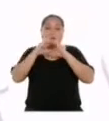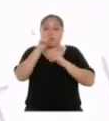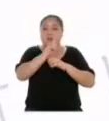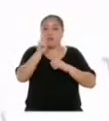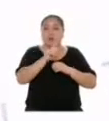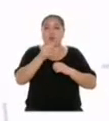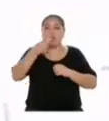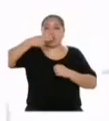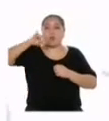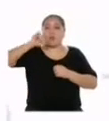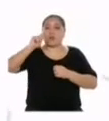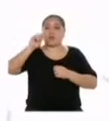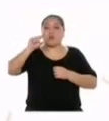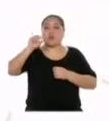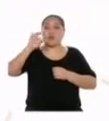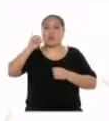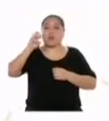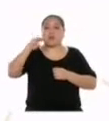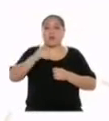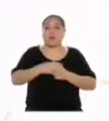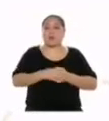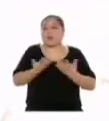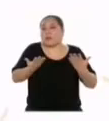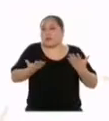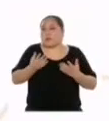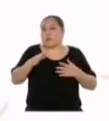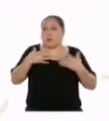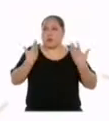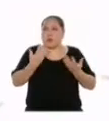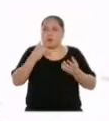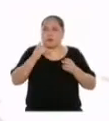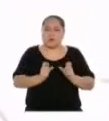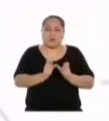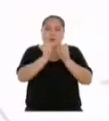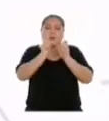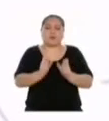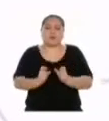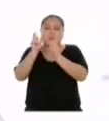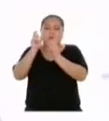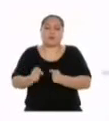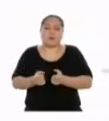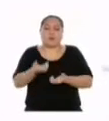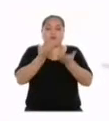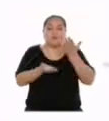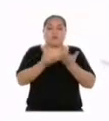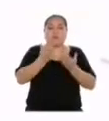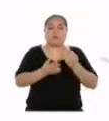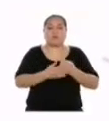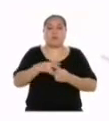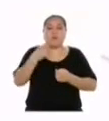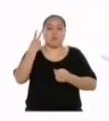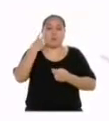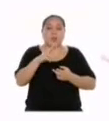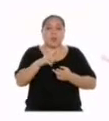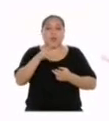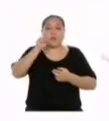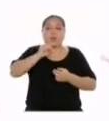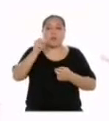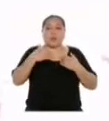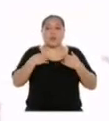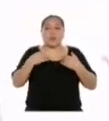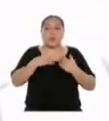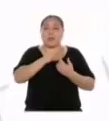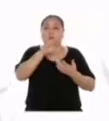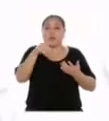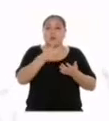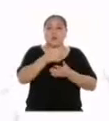histograma. ¿Podemos recurrir al gráfico de barras comparada? Eso fue lo que probamos, mire. Veremos si cumple con todo